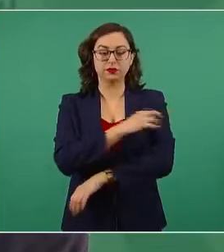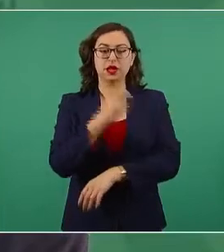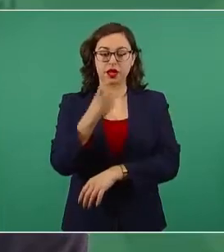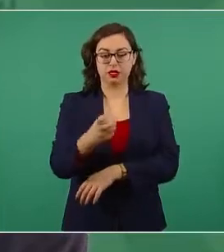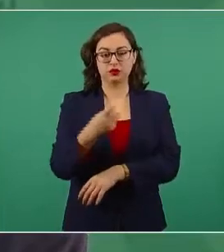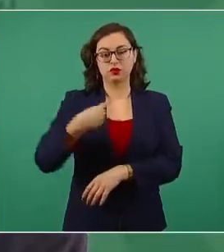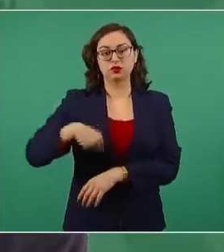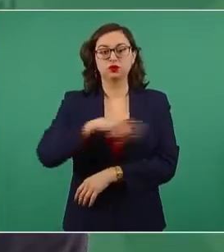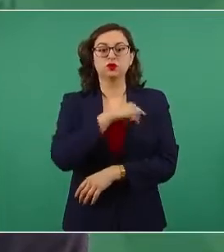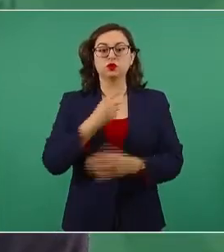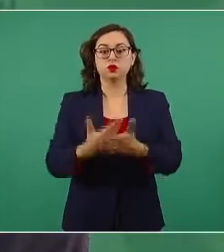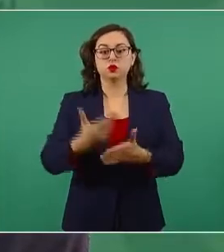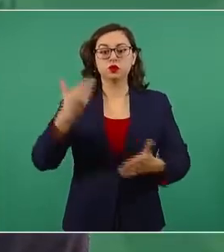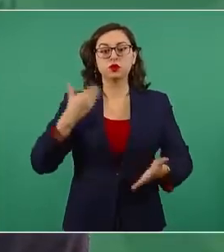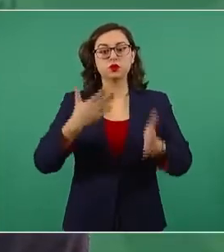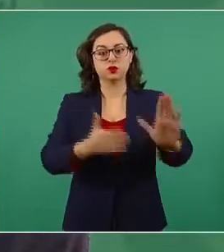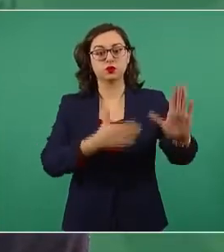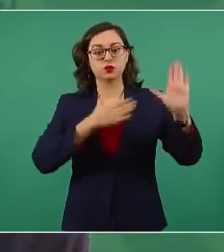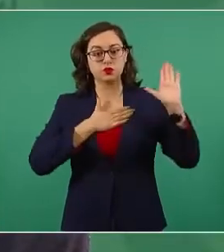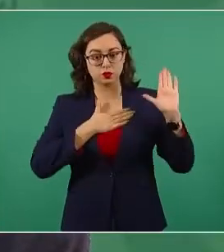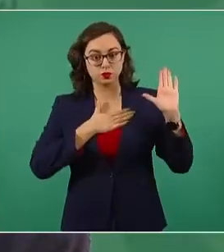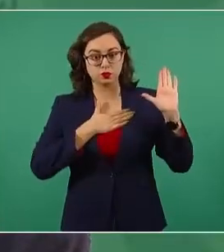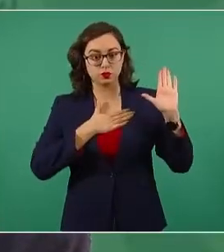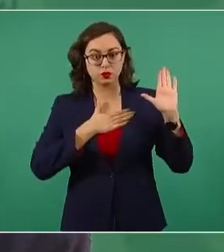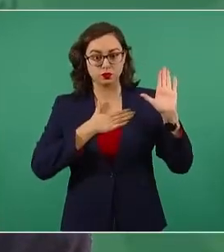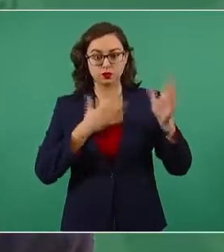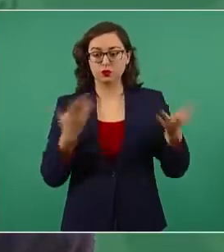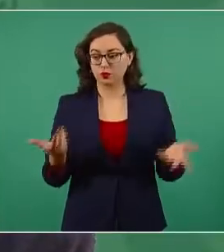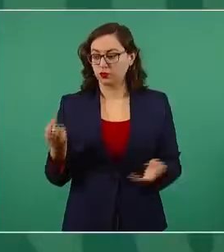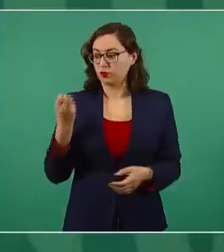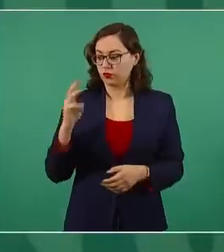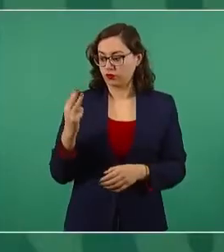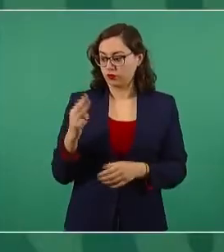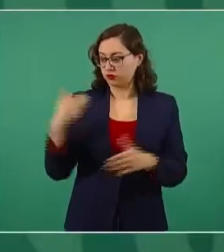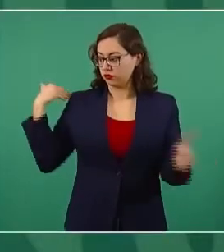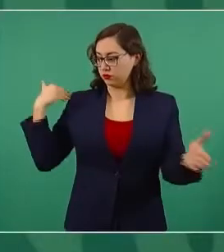dijimos que habría para finales de mayo.